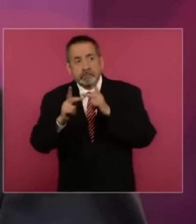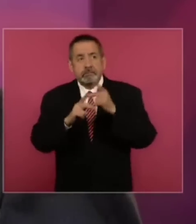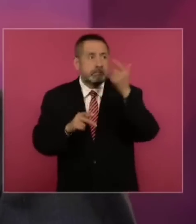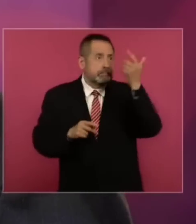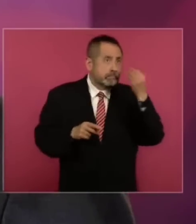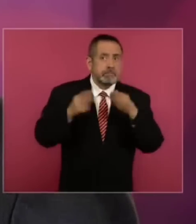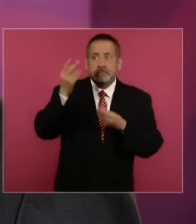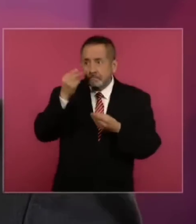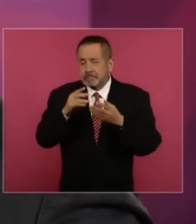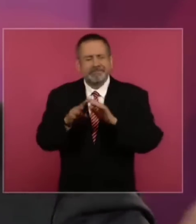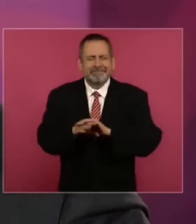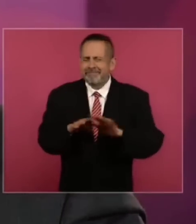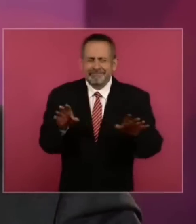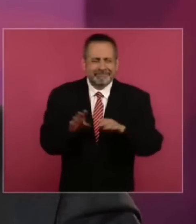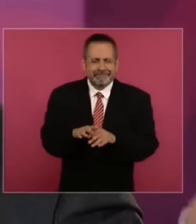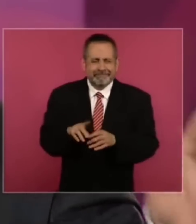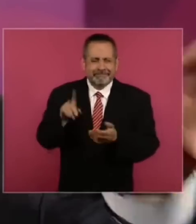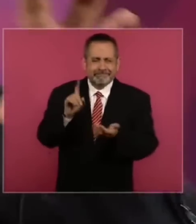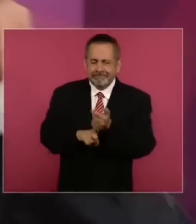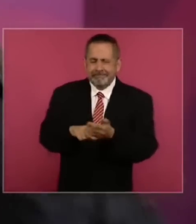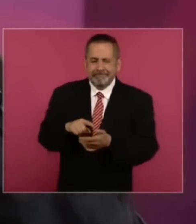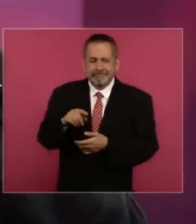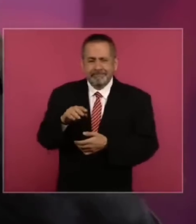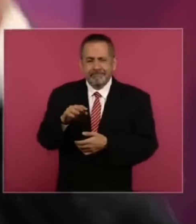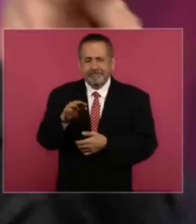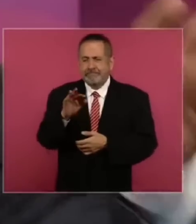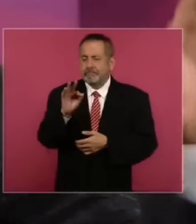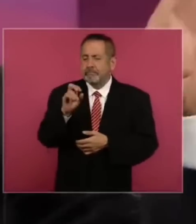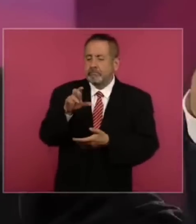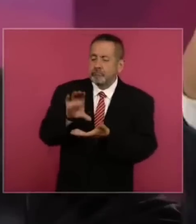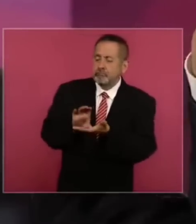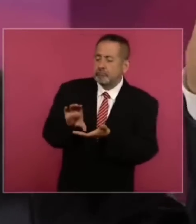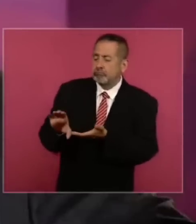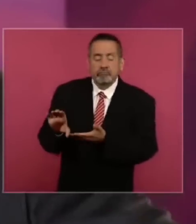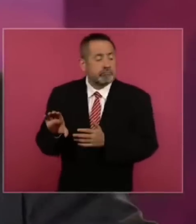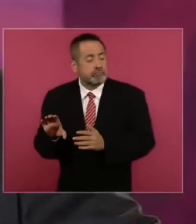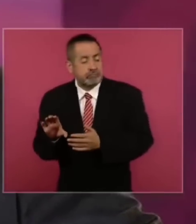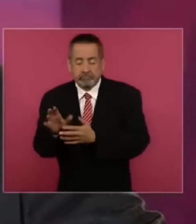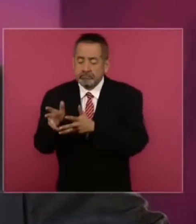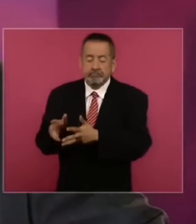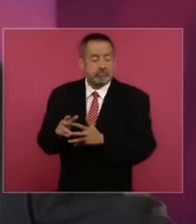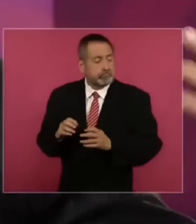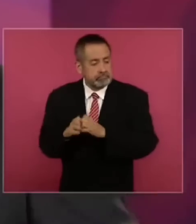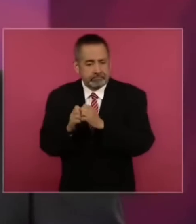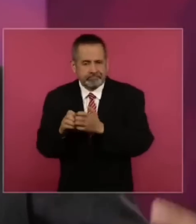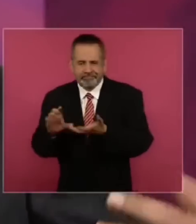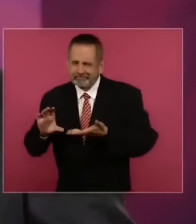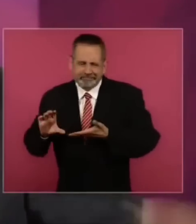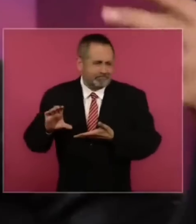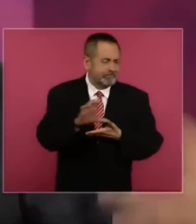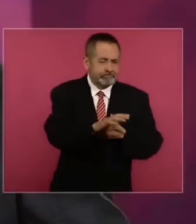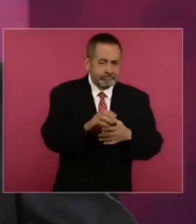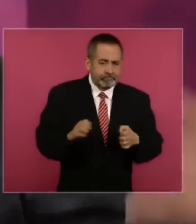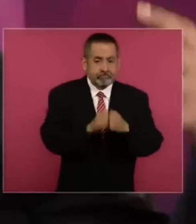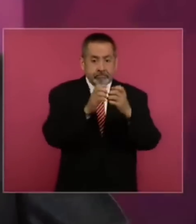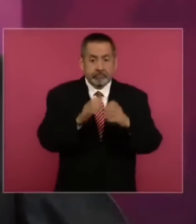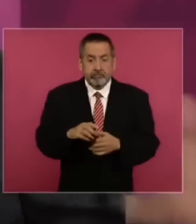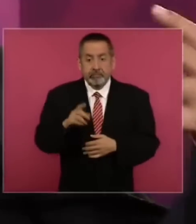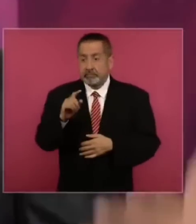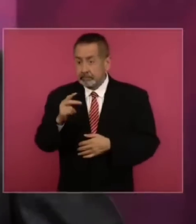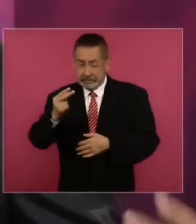no se trata de fondos para atender emergencias cuando el pueblo de